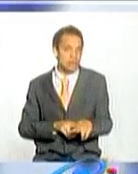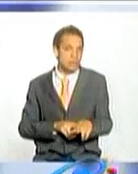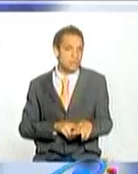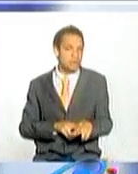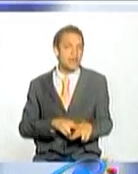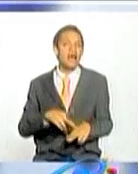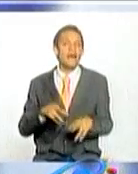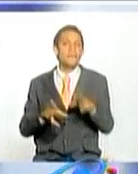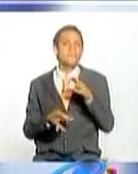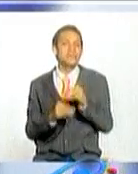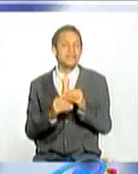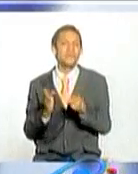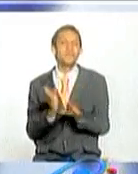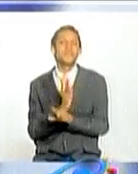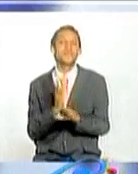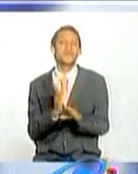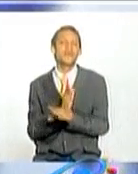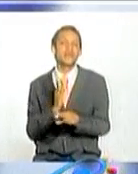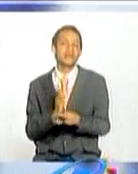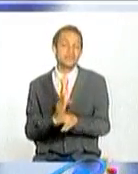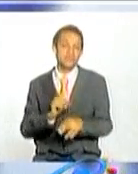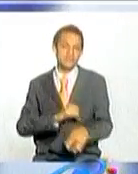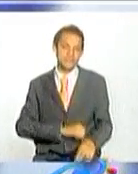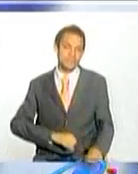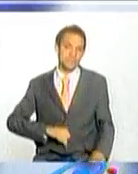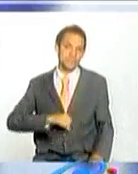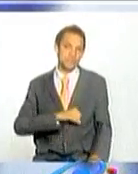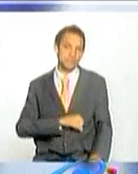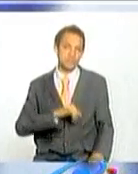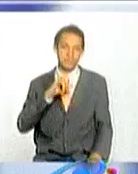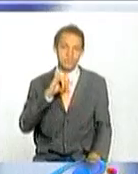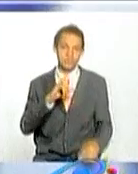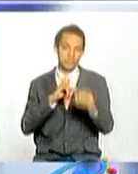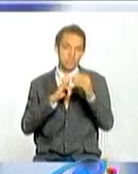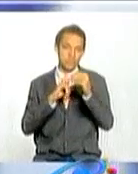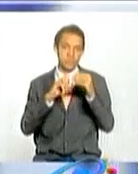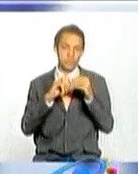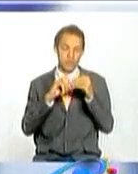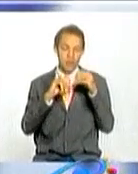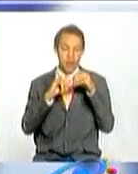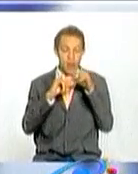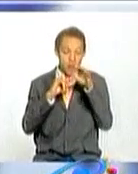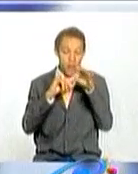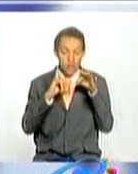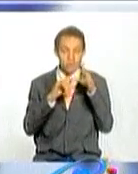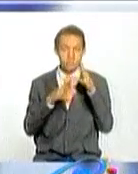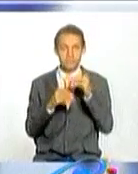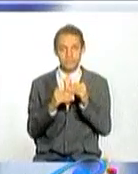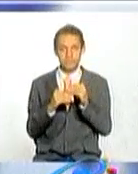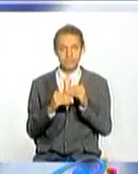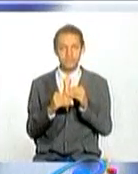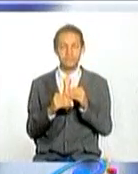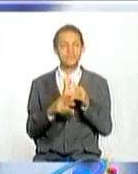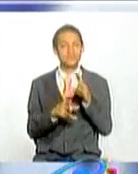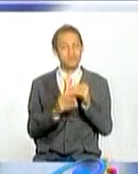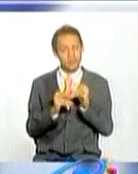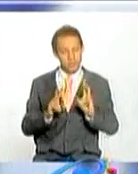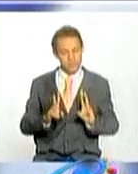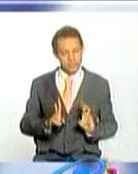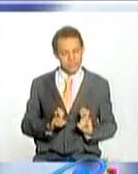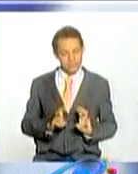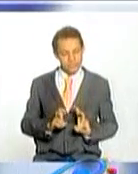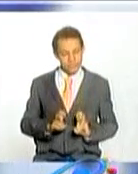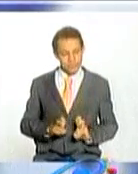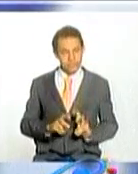encuentra en la ecografía del ovario poliquístico. Sí. Bueno, en la parte pélvica también valoramos que